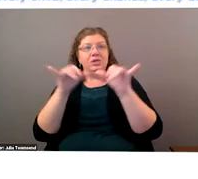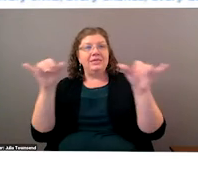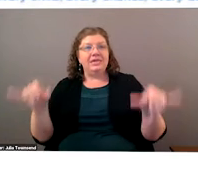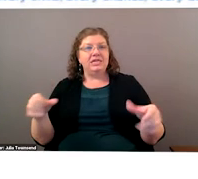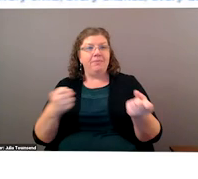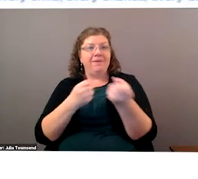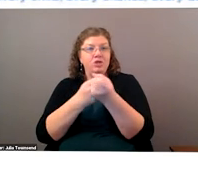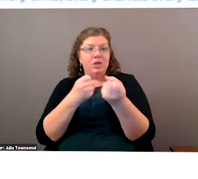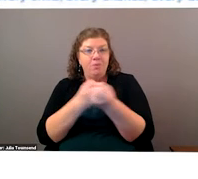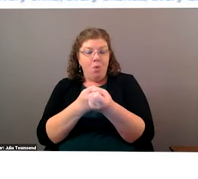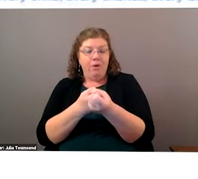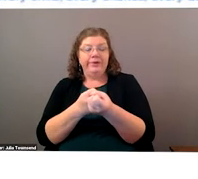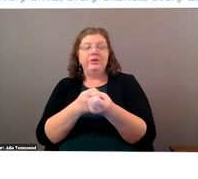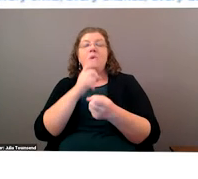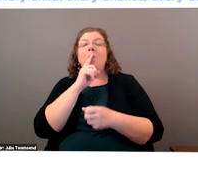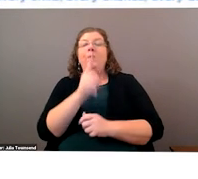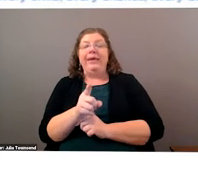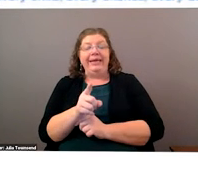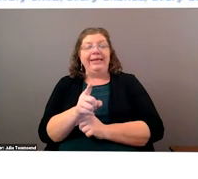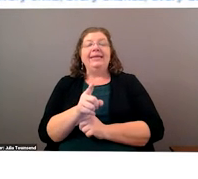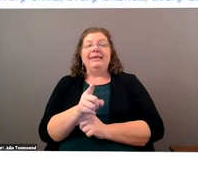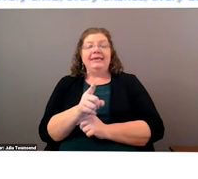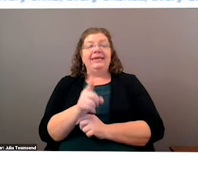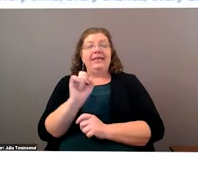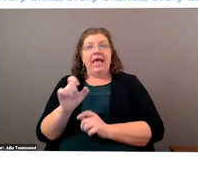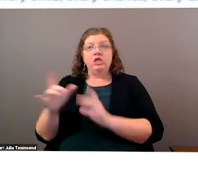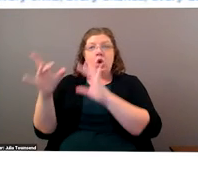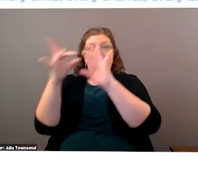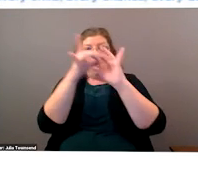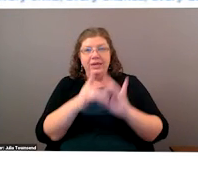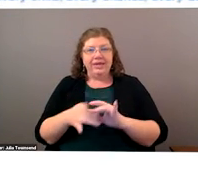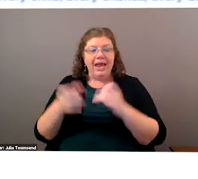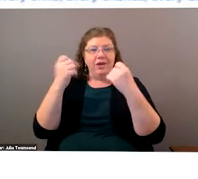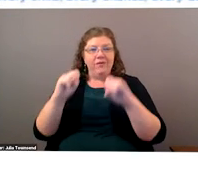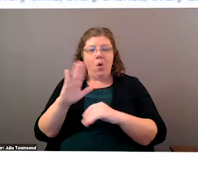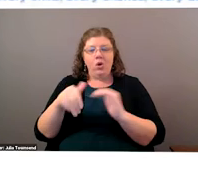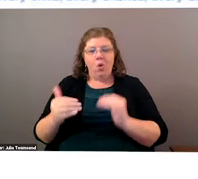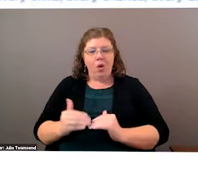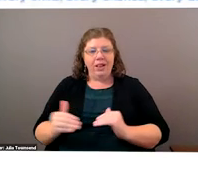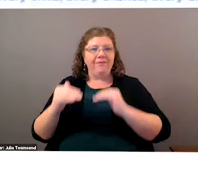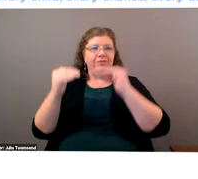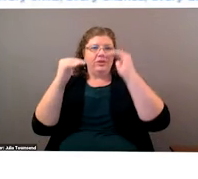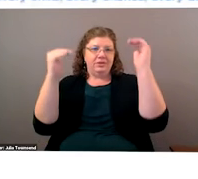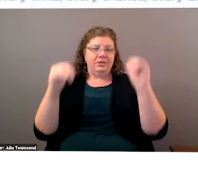Y esto es un esfuerzo coordinado en todos los niveles. Siguiente diapositiva, por favor.